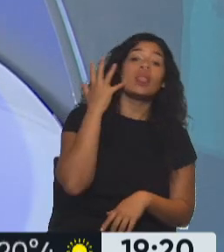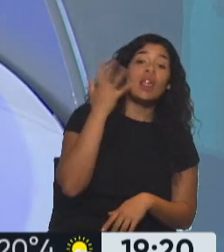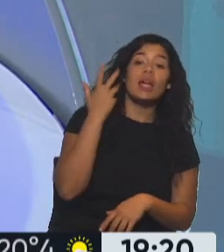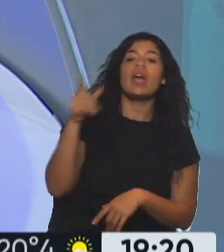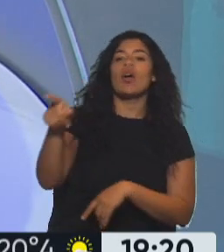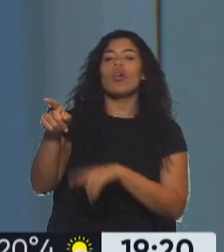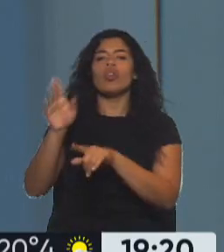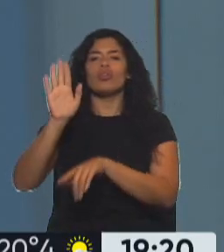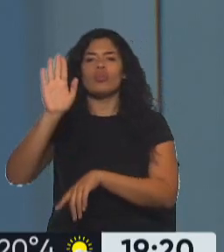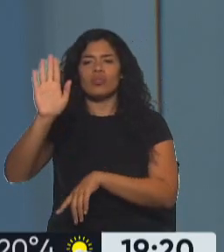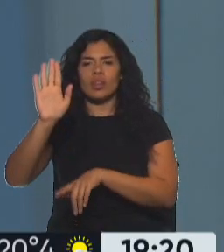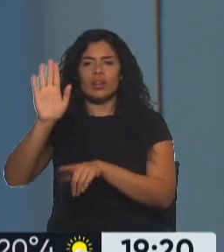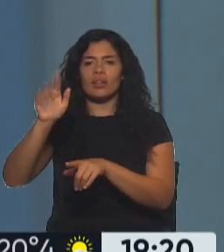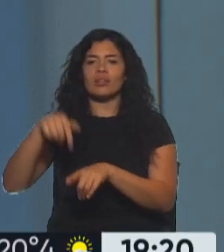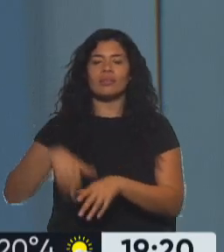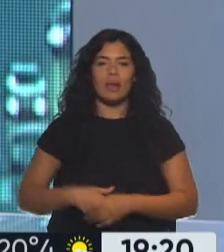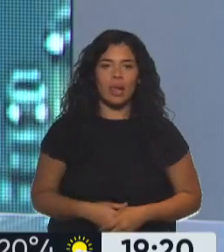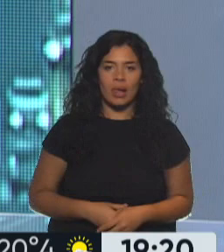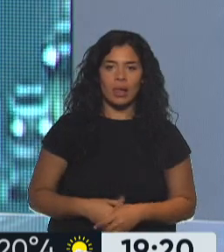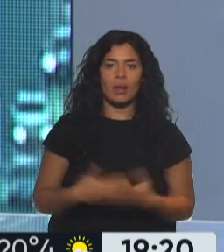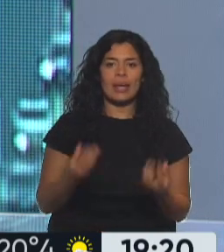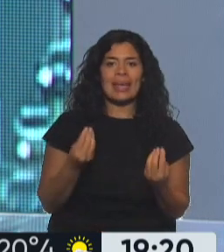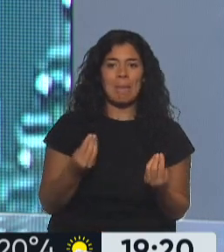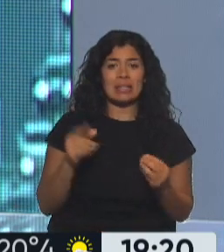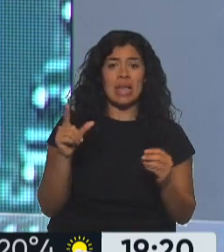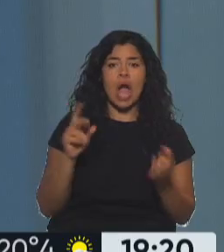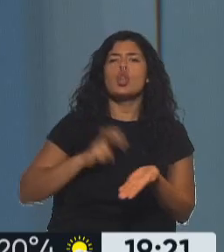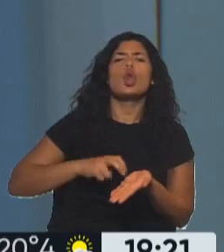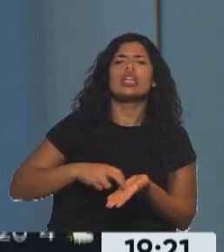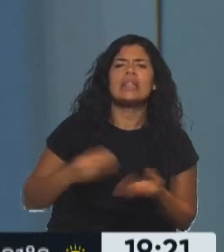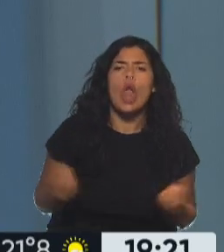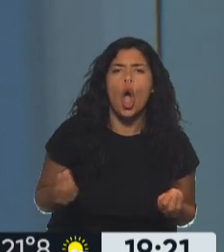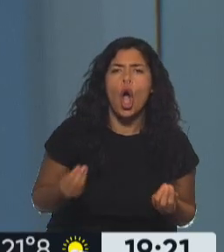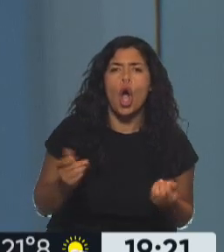noticiero? ¿Qué dijo? El noticiero. Si va a las 19, Tigre Godoy Cruz. Y vamos